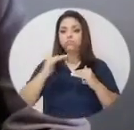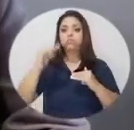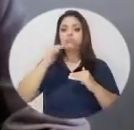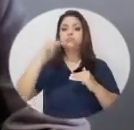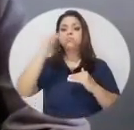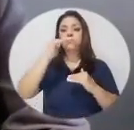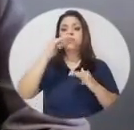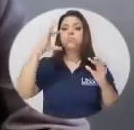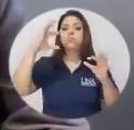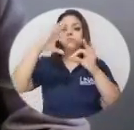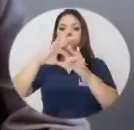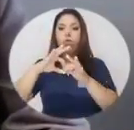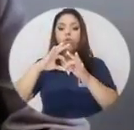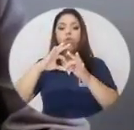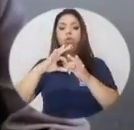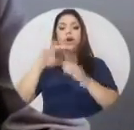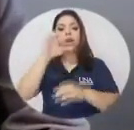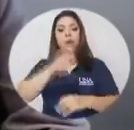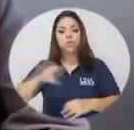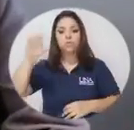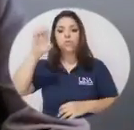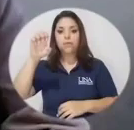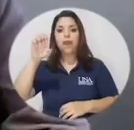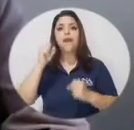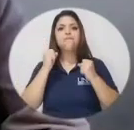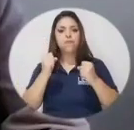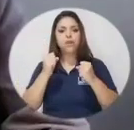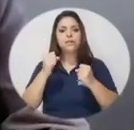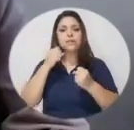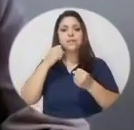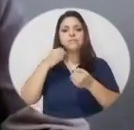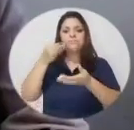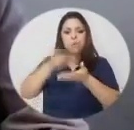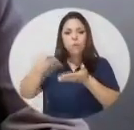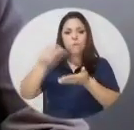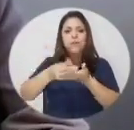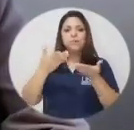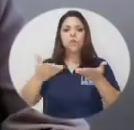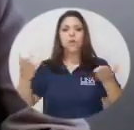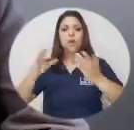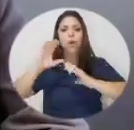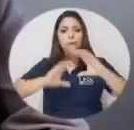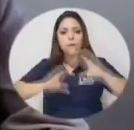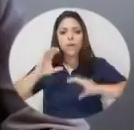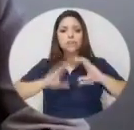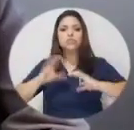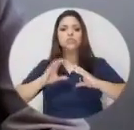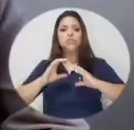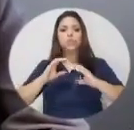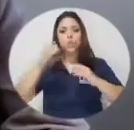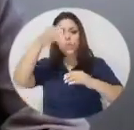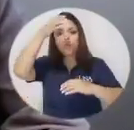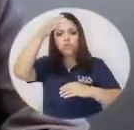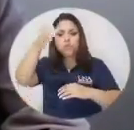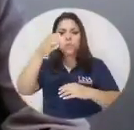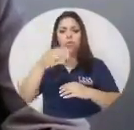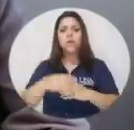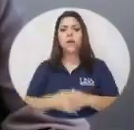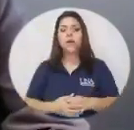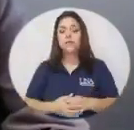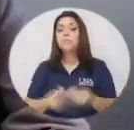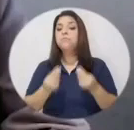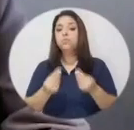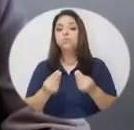está posicionando en la Unión Europea fuertemente en términos de inversiones, en términos de comercio,